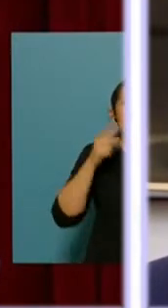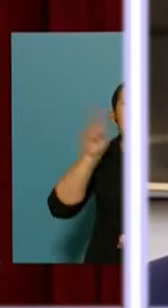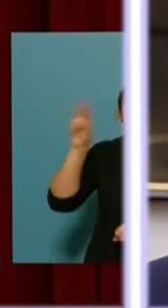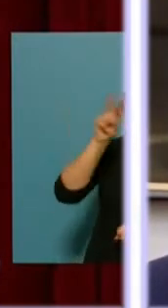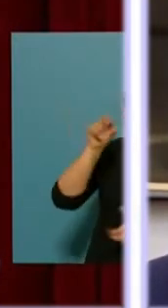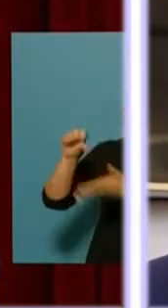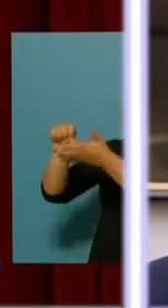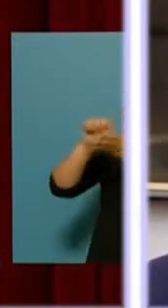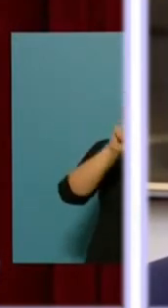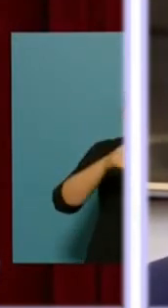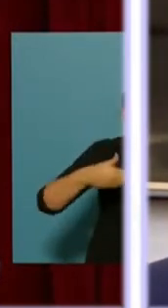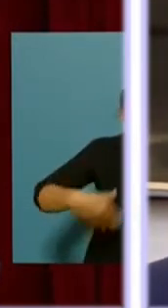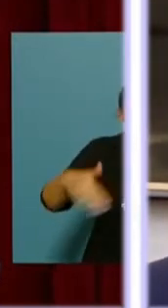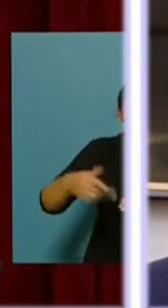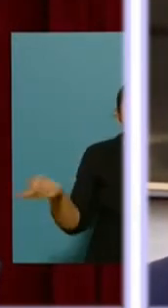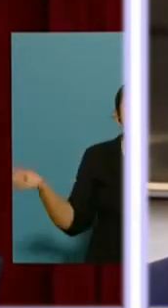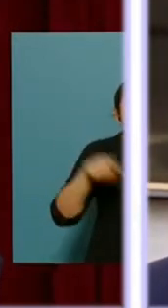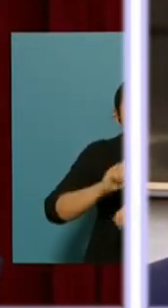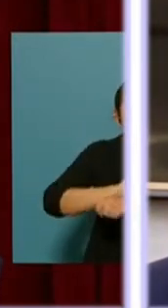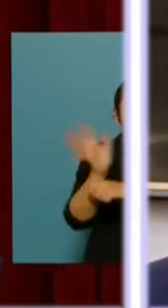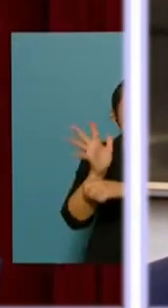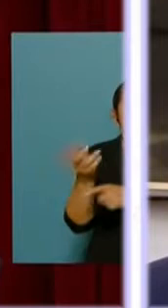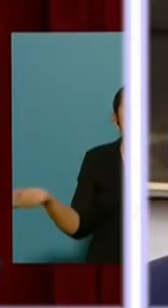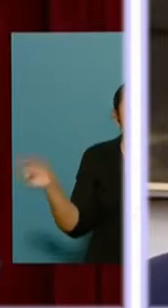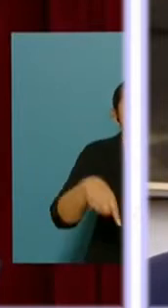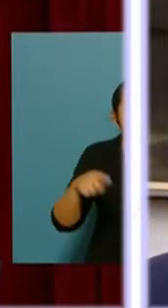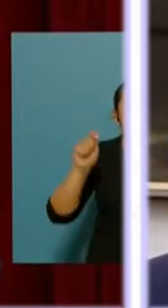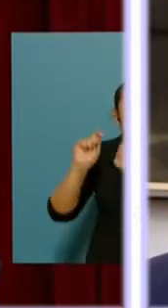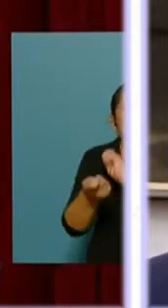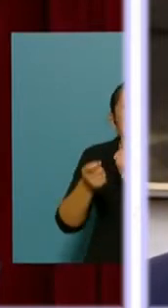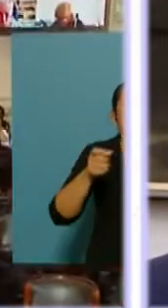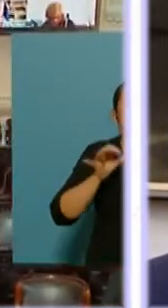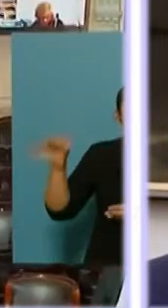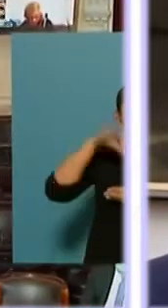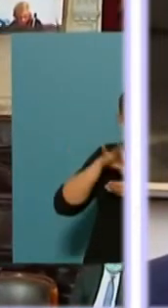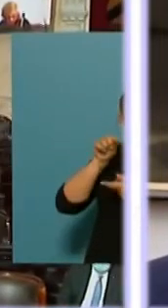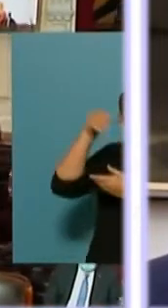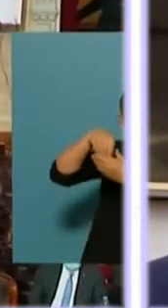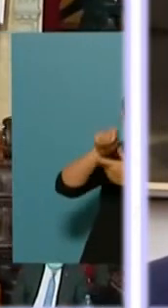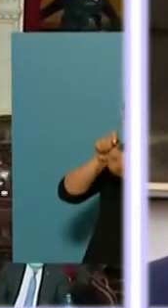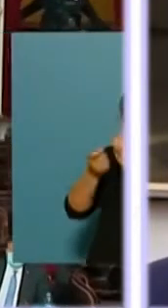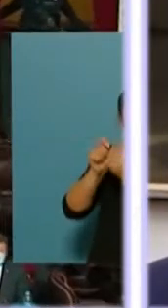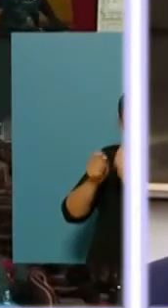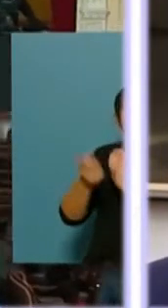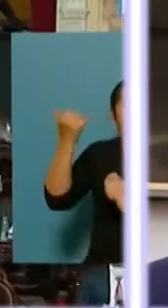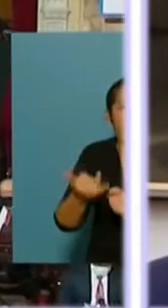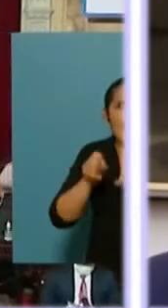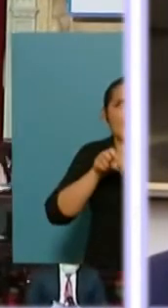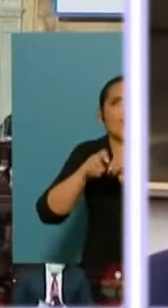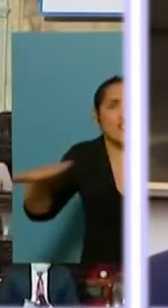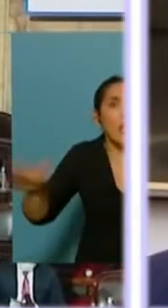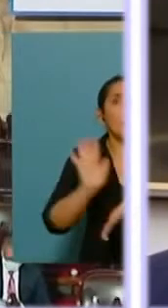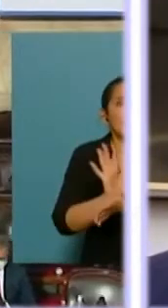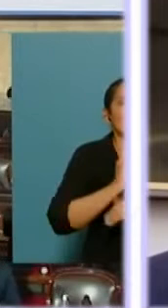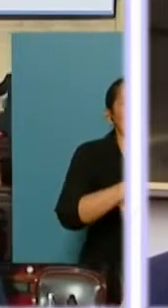dio y va a dar mucha tela para cortar, porque evidentemente tuvo un tono que asemejó más a un tono de campaña electoral. No